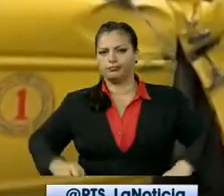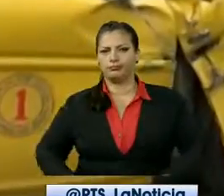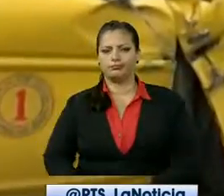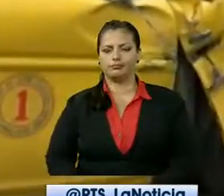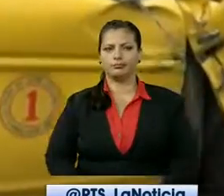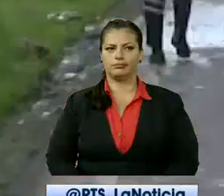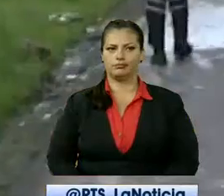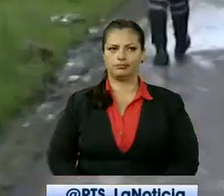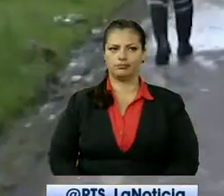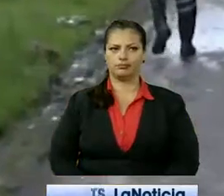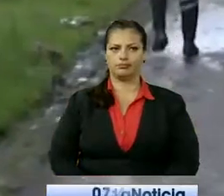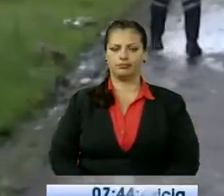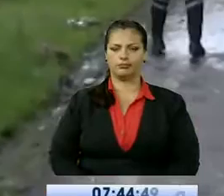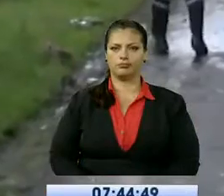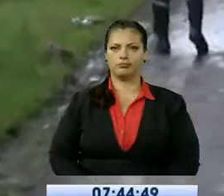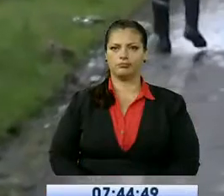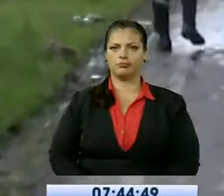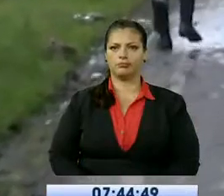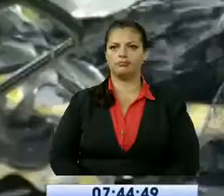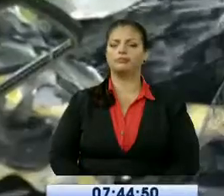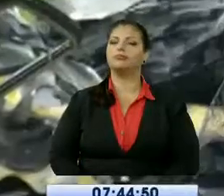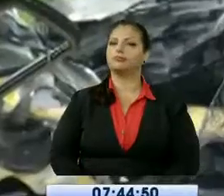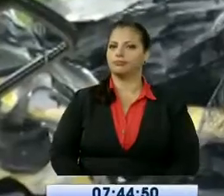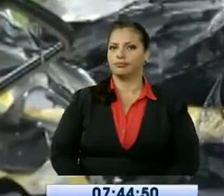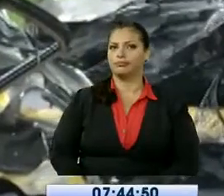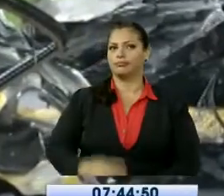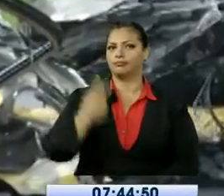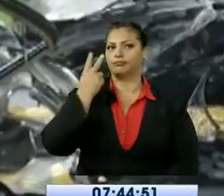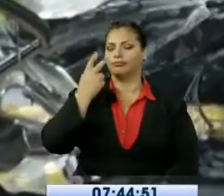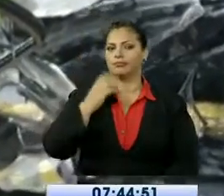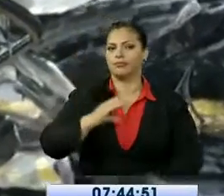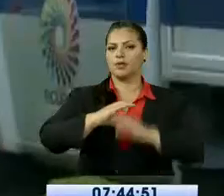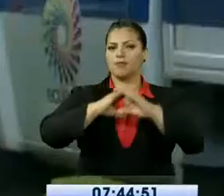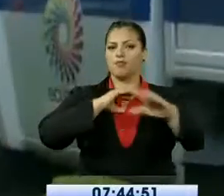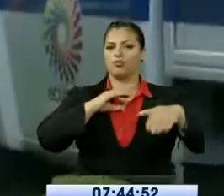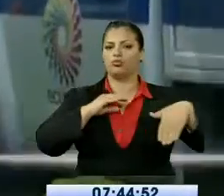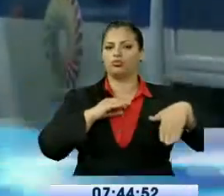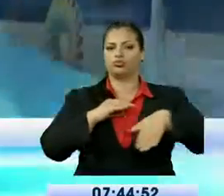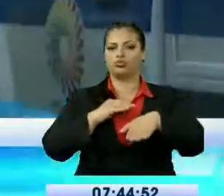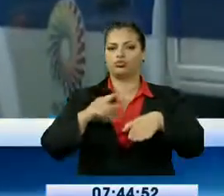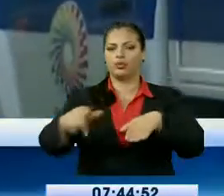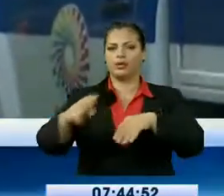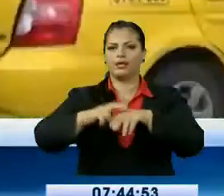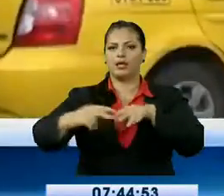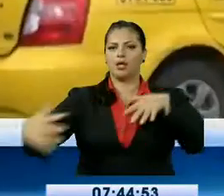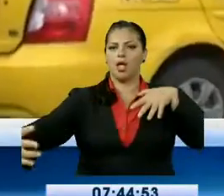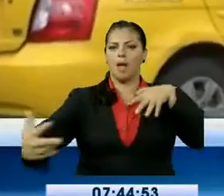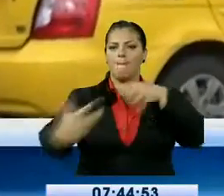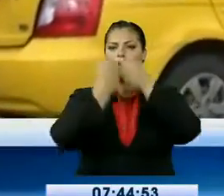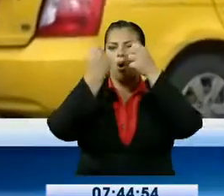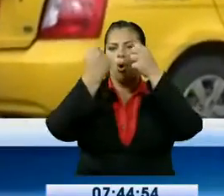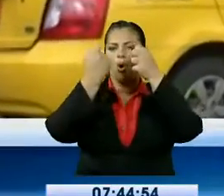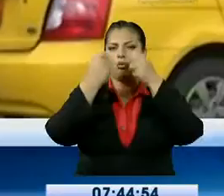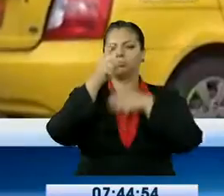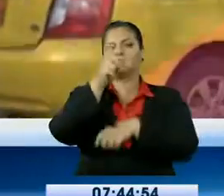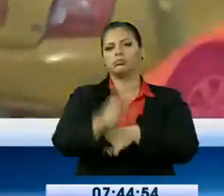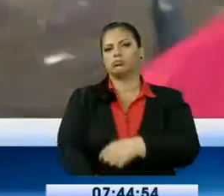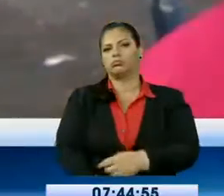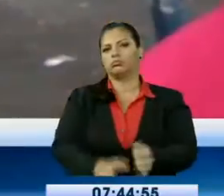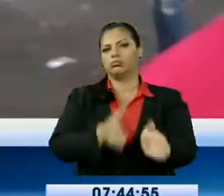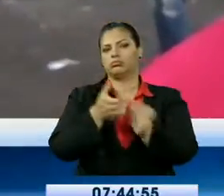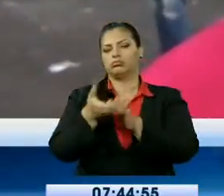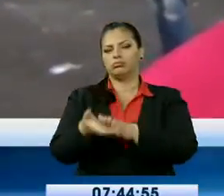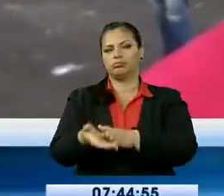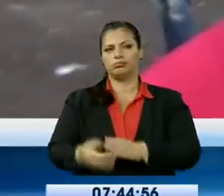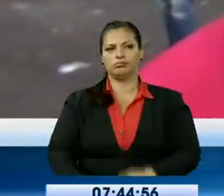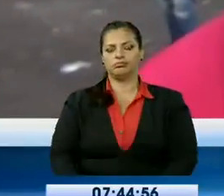El choque frontal entre un bus de transporte interprovincial y un taxi dejó una persona muerta en la vía Aloac, Santo Domingo. No